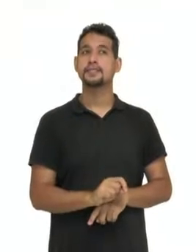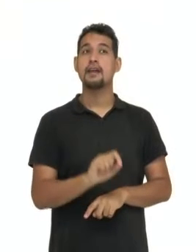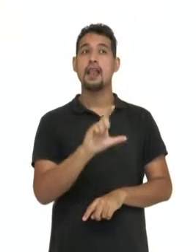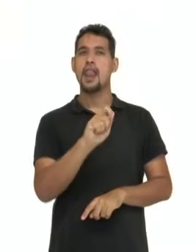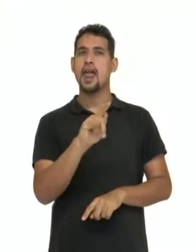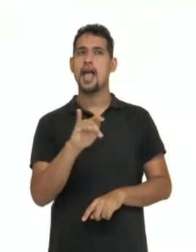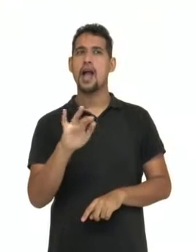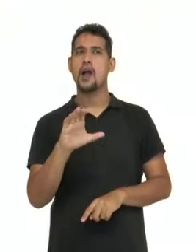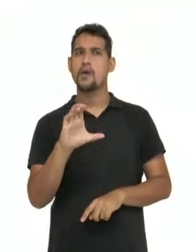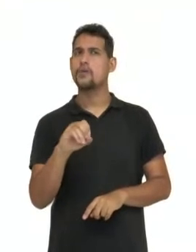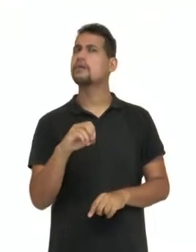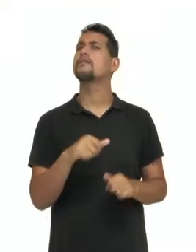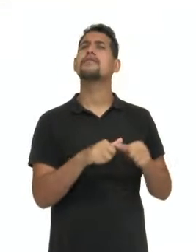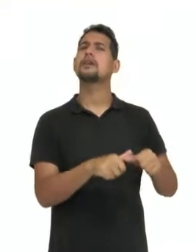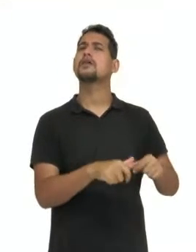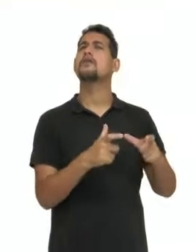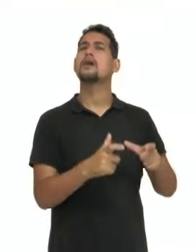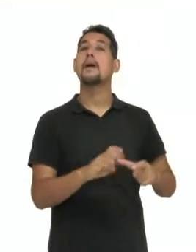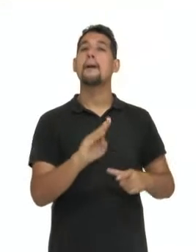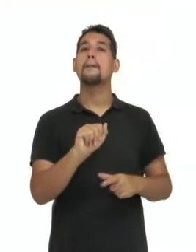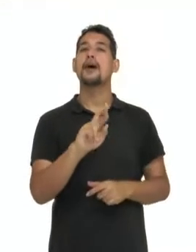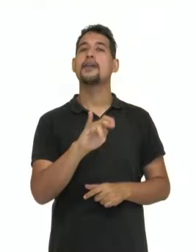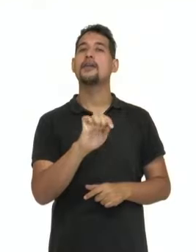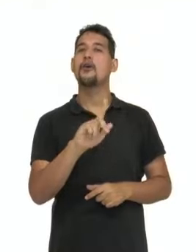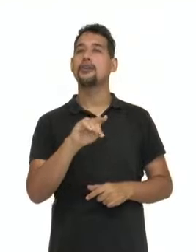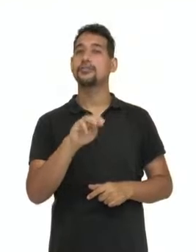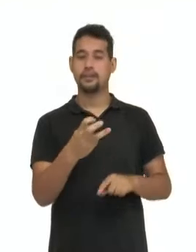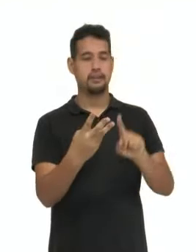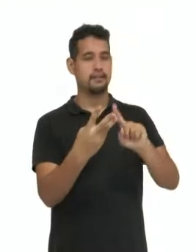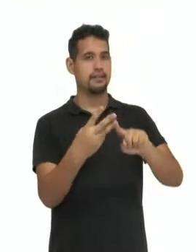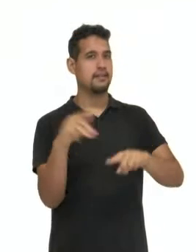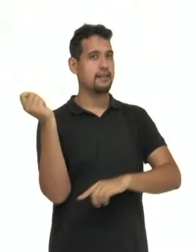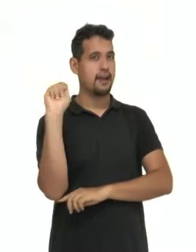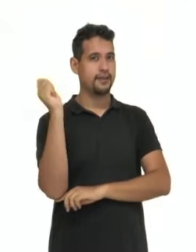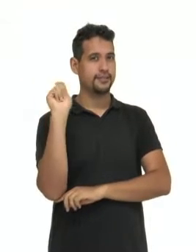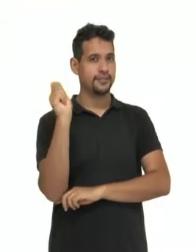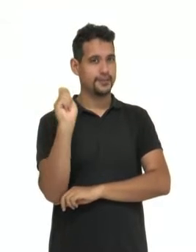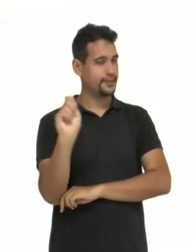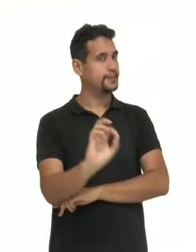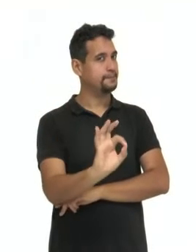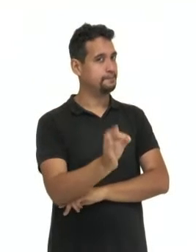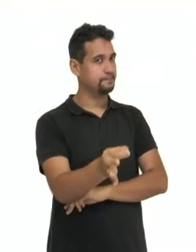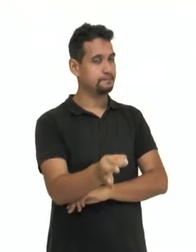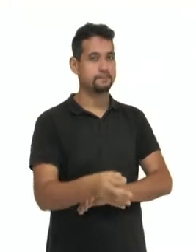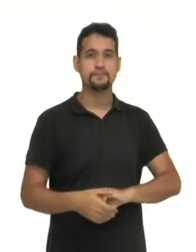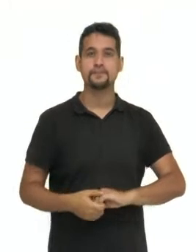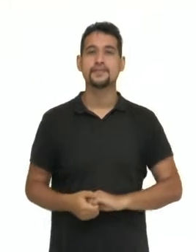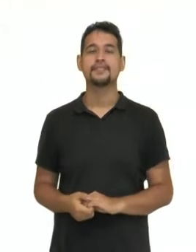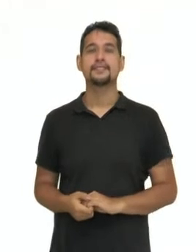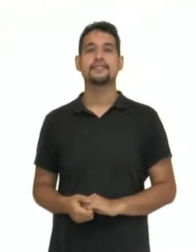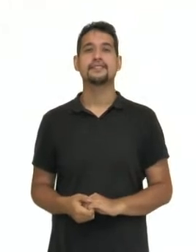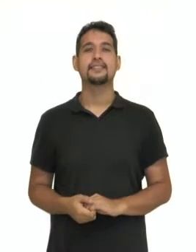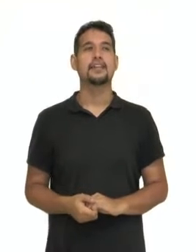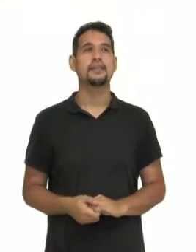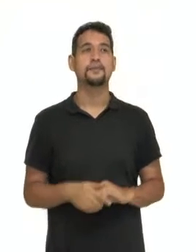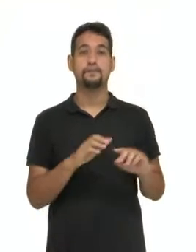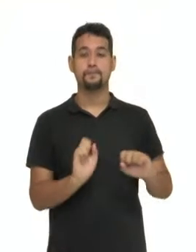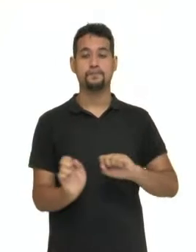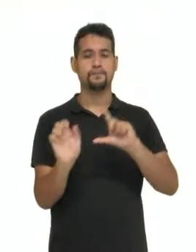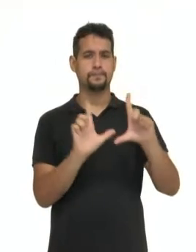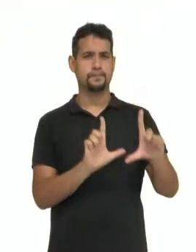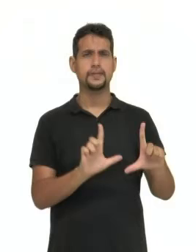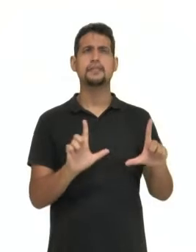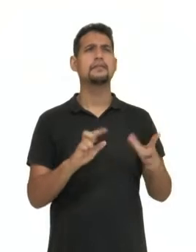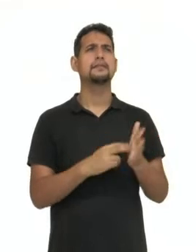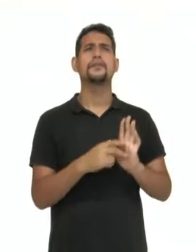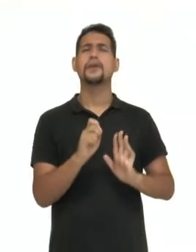Nahuel, Huapi, Bariloche, Argentina, ¿cierto? Siguiendo, si